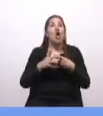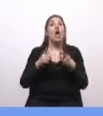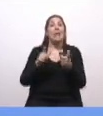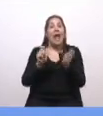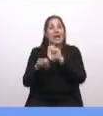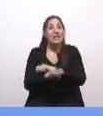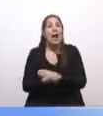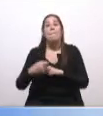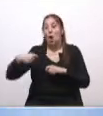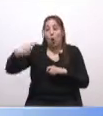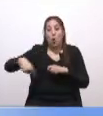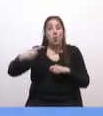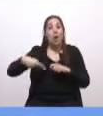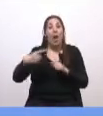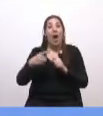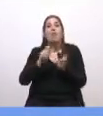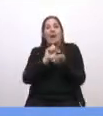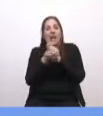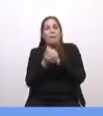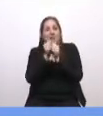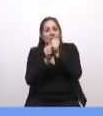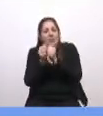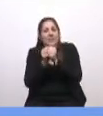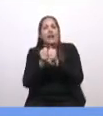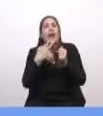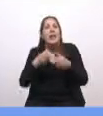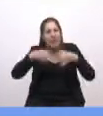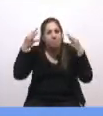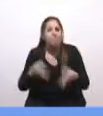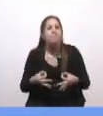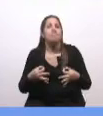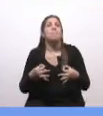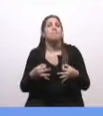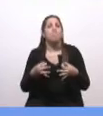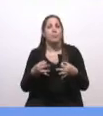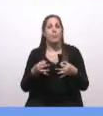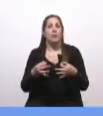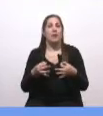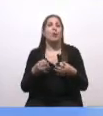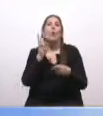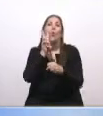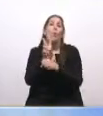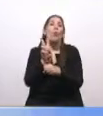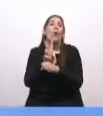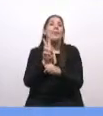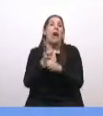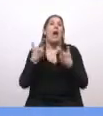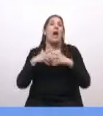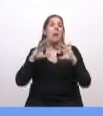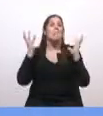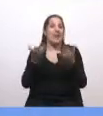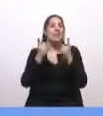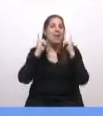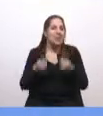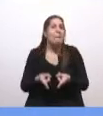transforman los neumáticos fuera de uso en energía sean las adecuadas y sean justamente cuidando el ambiente o sea que también